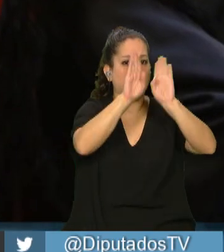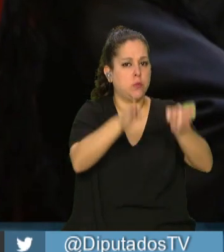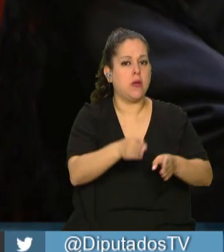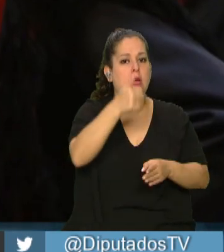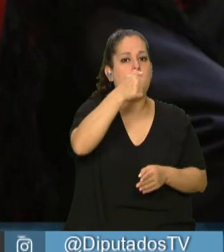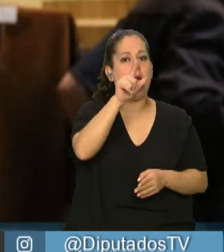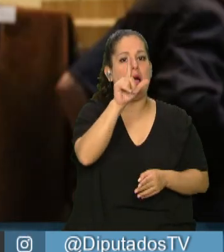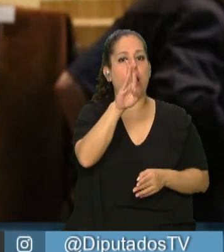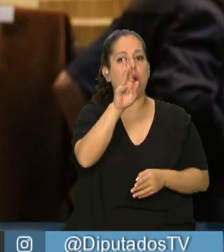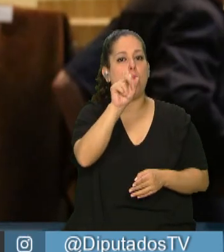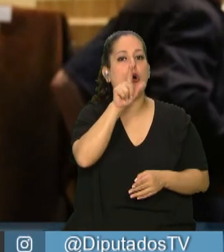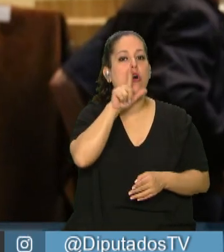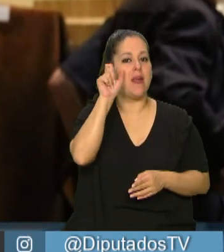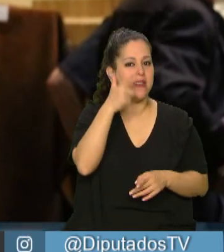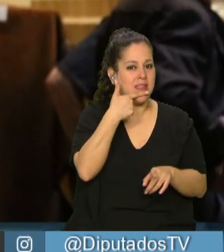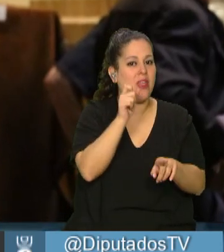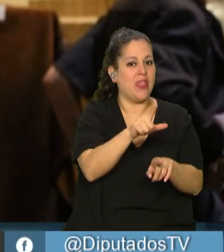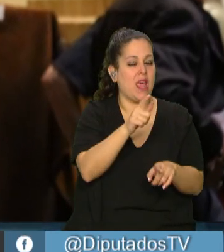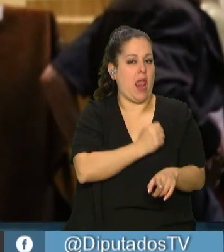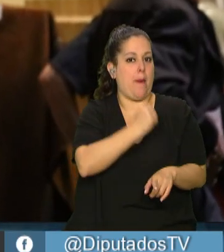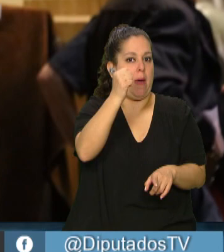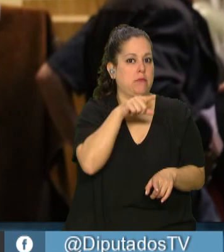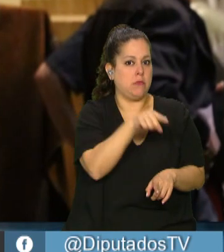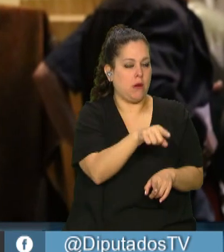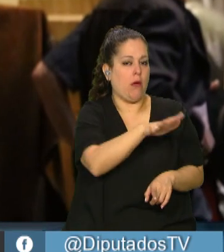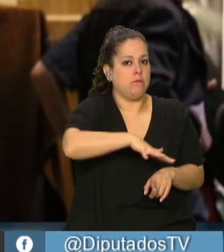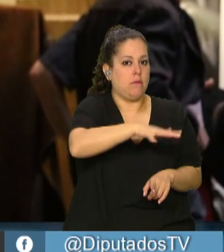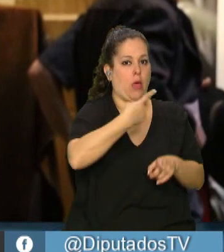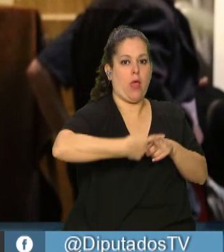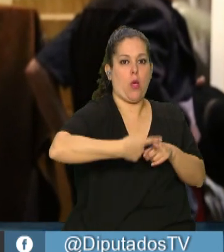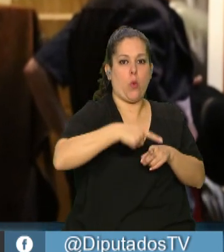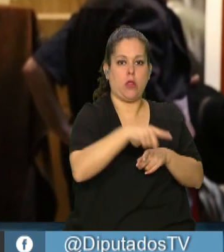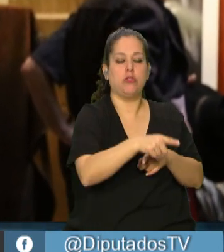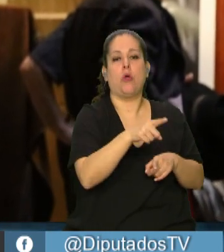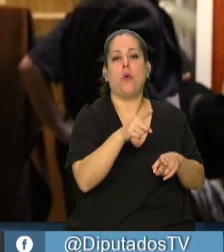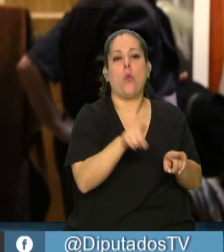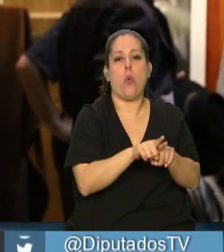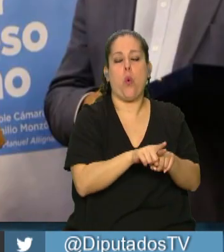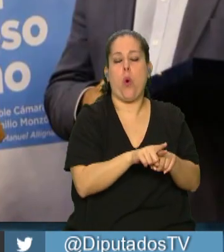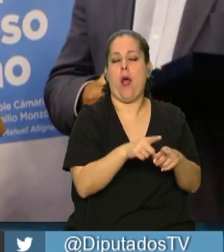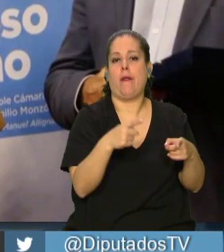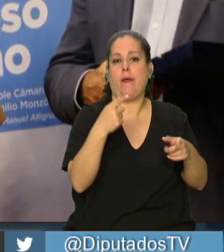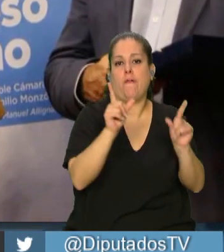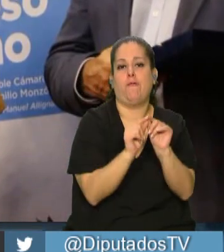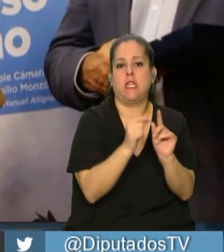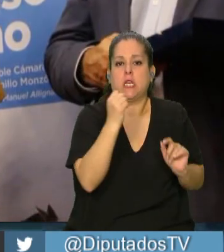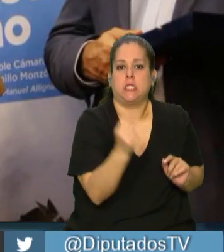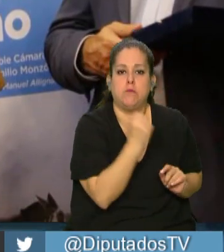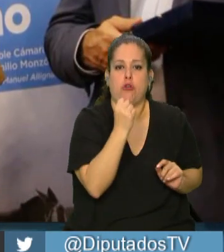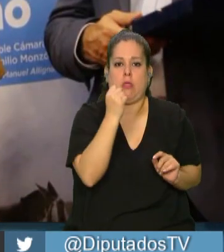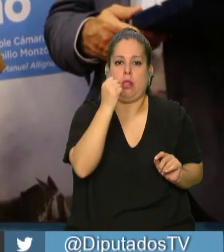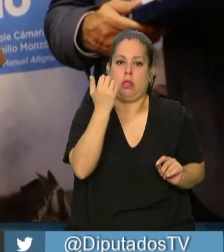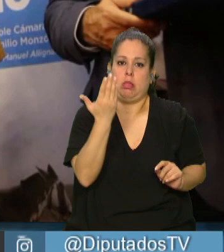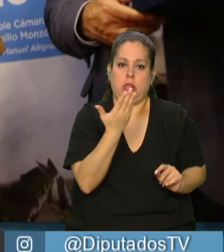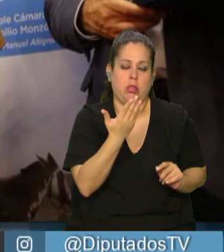de la Patria, que es un ciclo donde conmemoramos y referenciamos nuestras fechas patrias con una propuesta artística